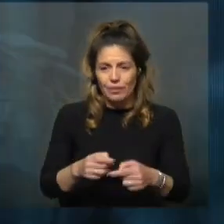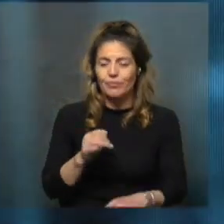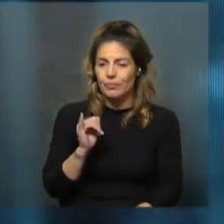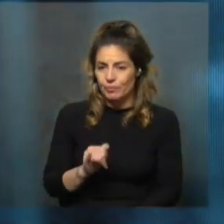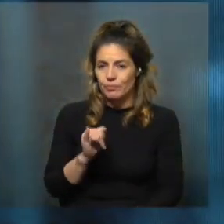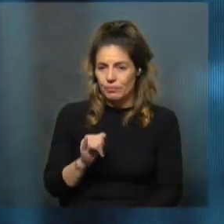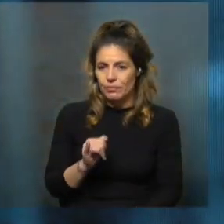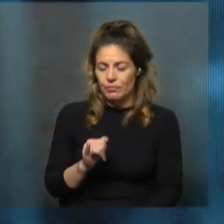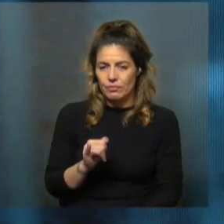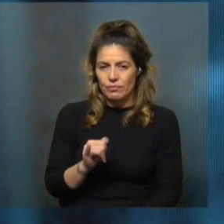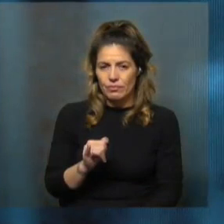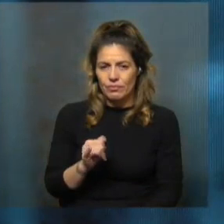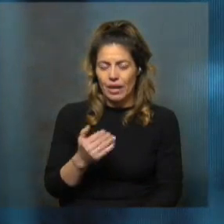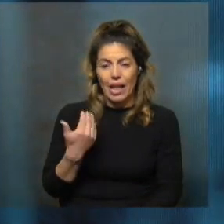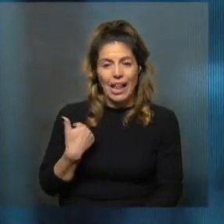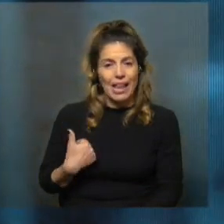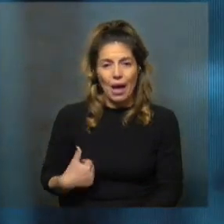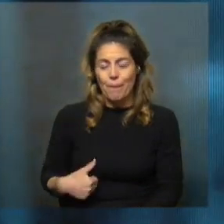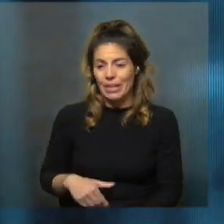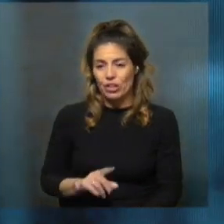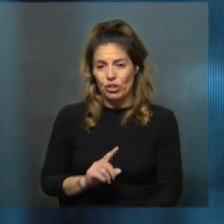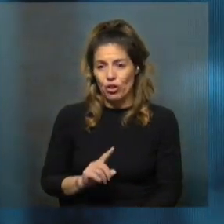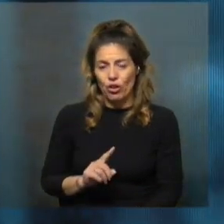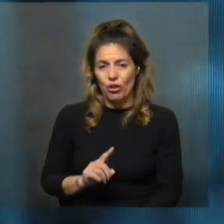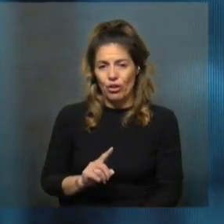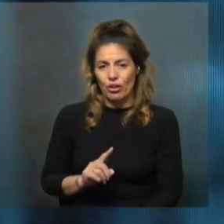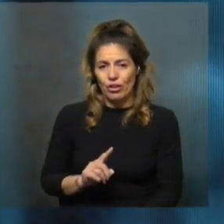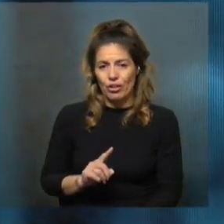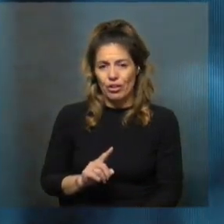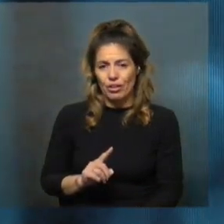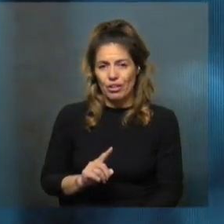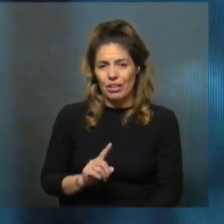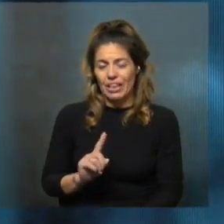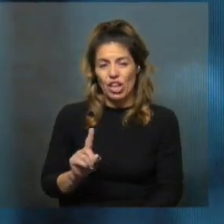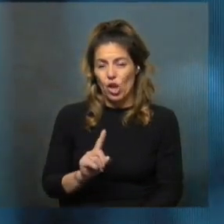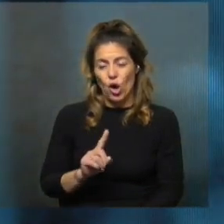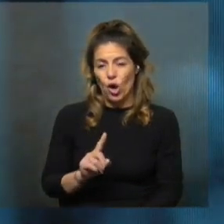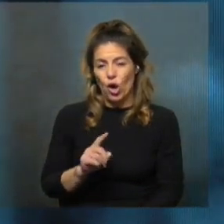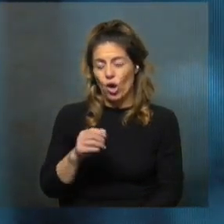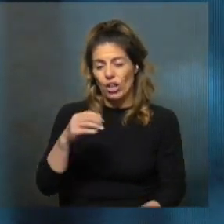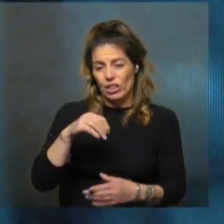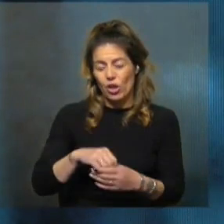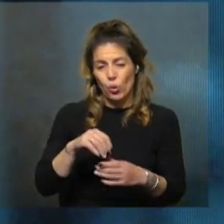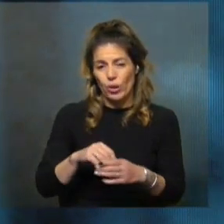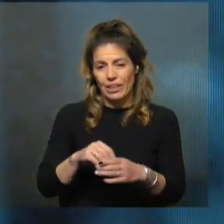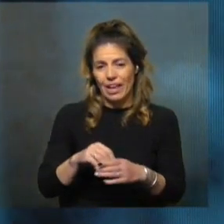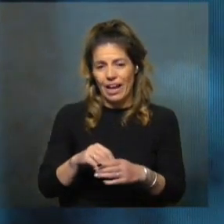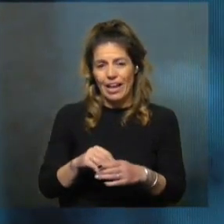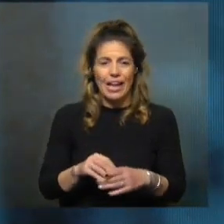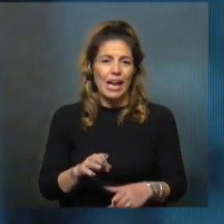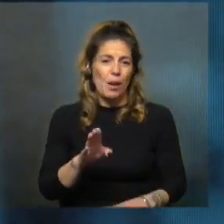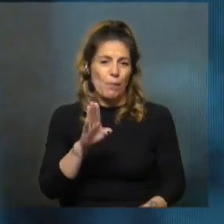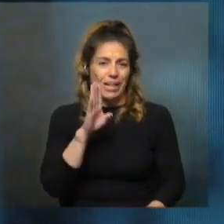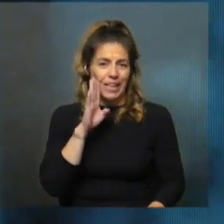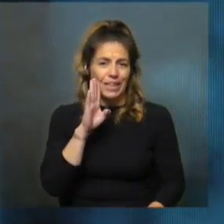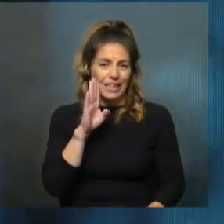este Lamento que no haya aparecido en maternidad en prisión política y algunas cosas que no aparecieron porque